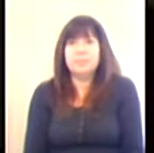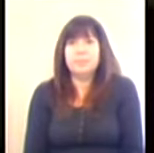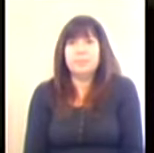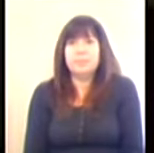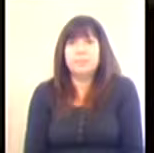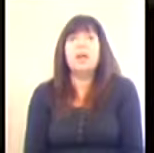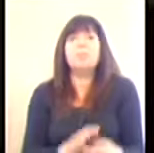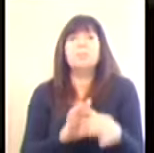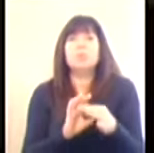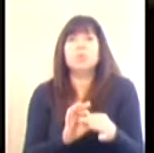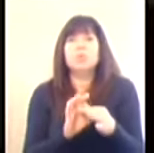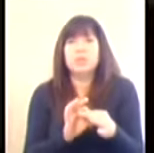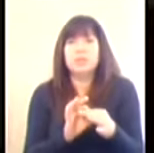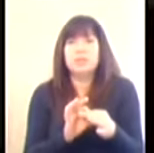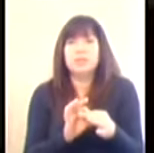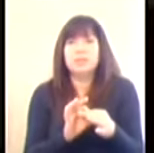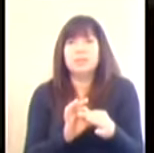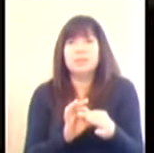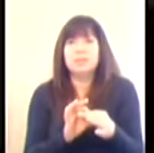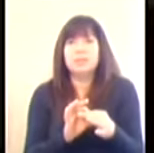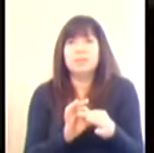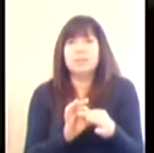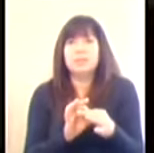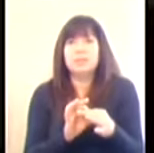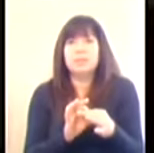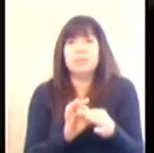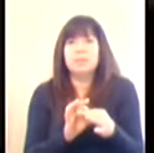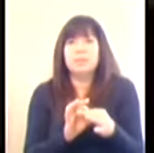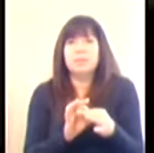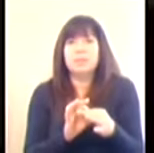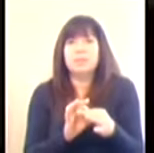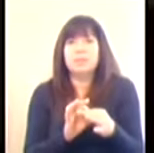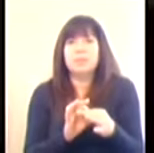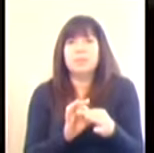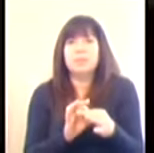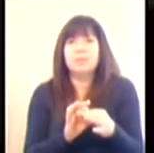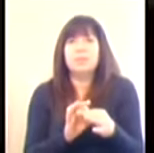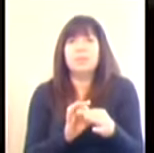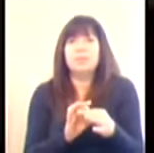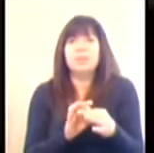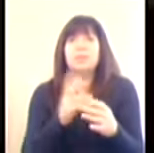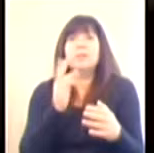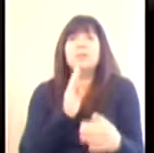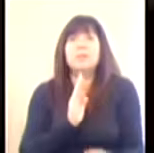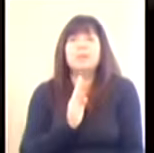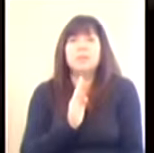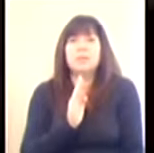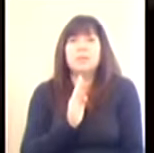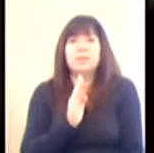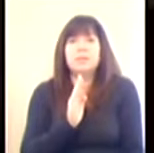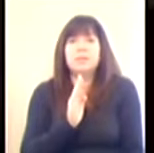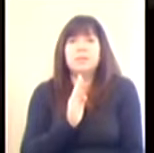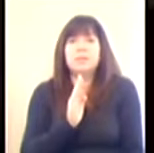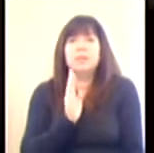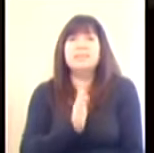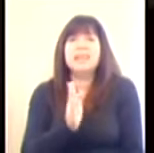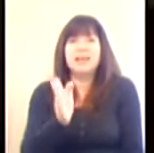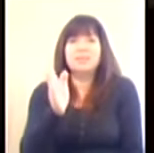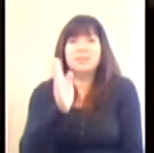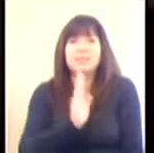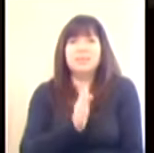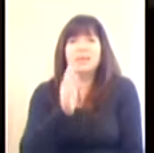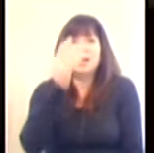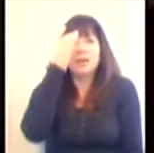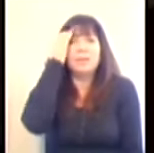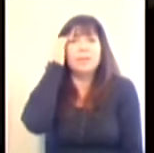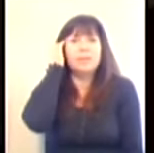Muchas gracias. La combustión ocurre a ras de suelo. Entenderse que... Sí, perdón. No, perdón. Dale, Marcelo, dale. Se te cortó